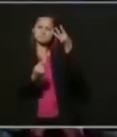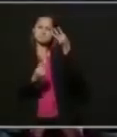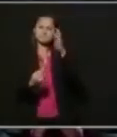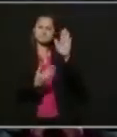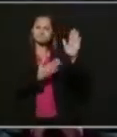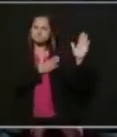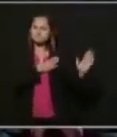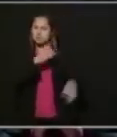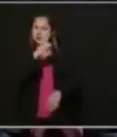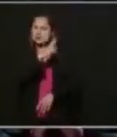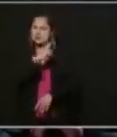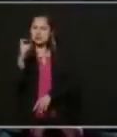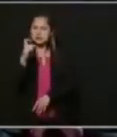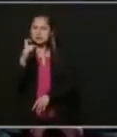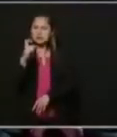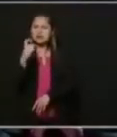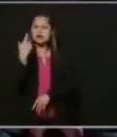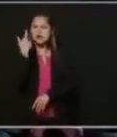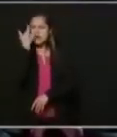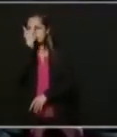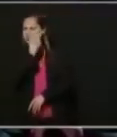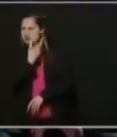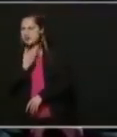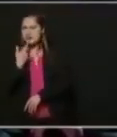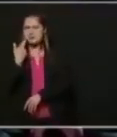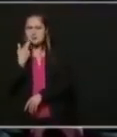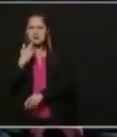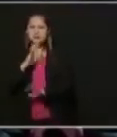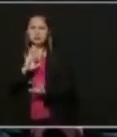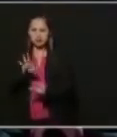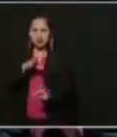se han cumplido o siguen pendientes.